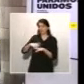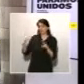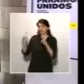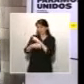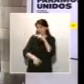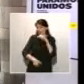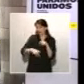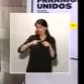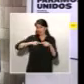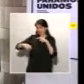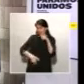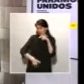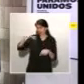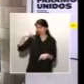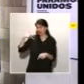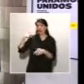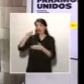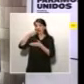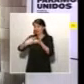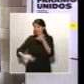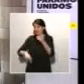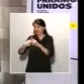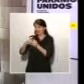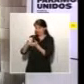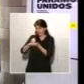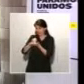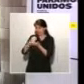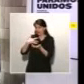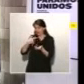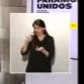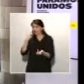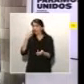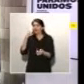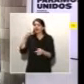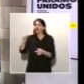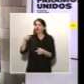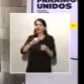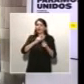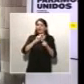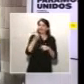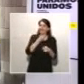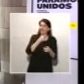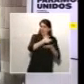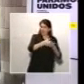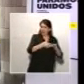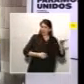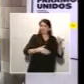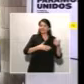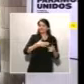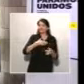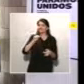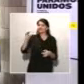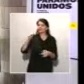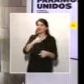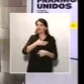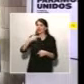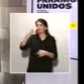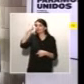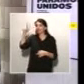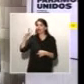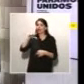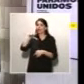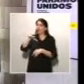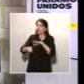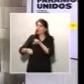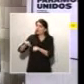de Cartera y Farmacia, Patricia Lacruz. El confidencial dice que querríamos conocer el estado de las compras de respiradores, están